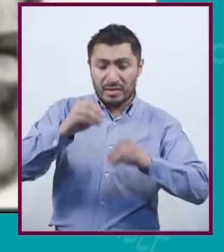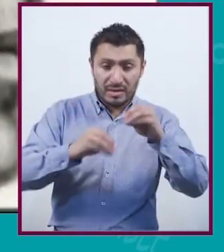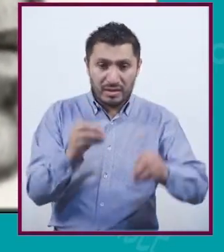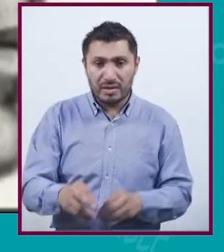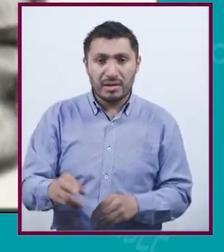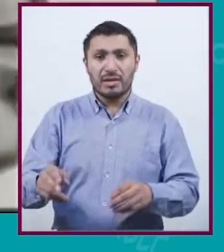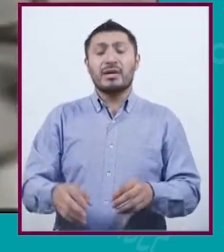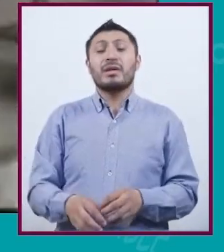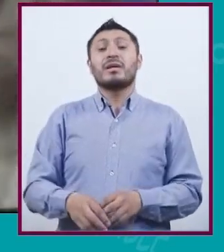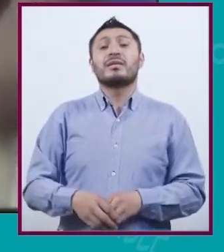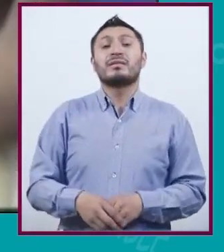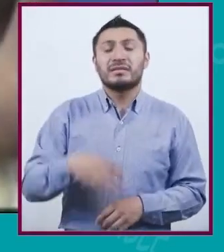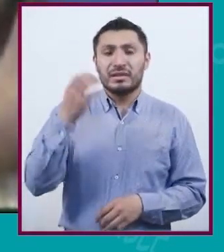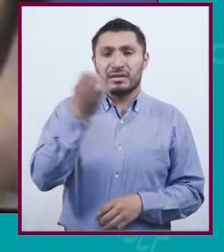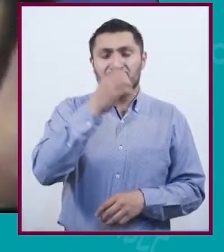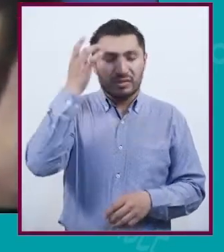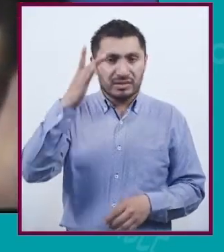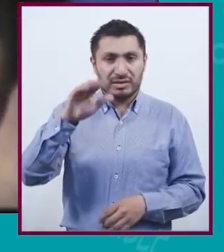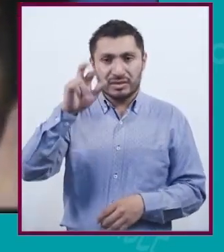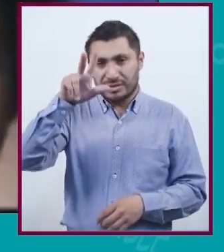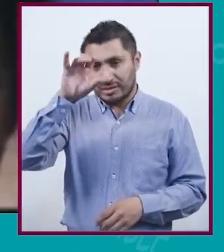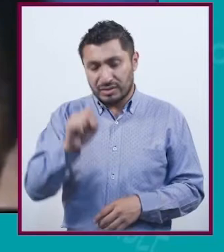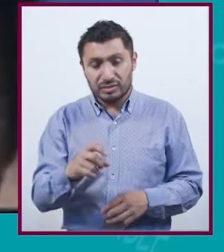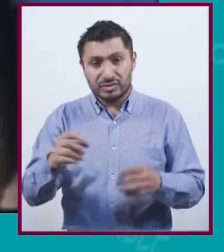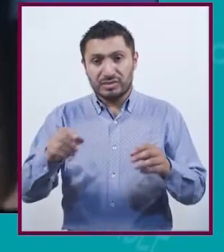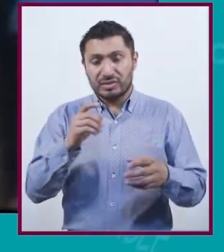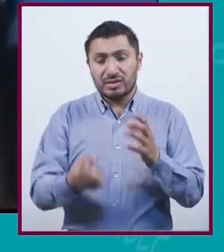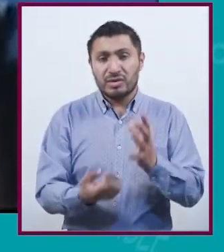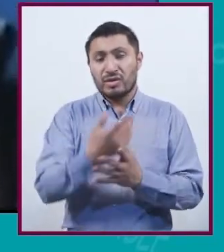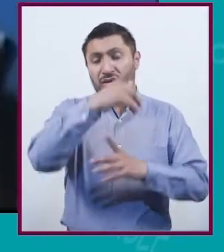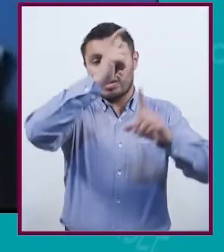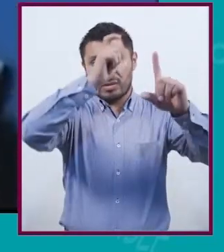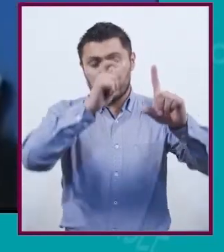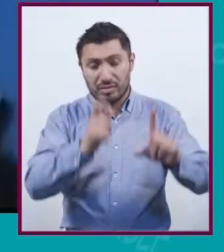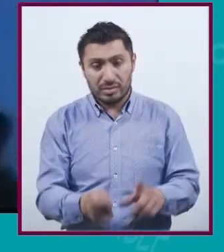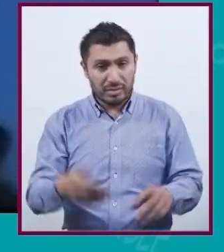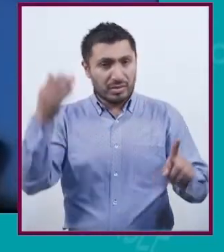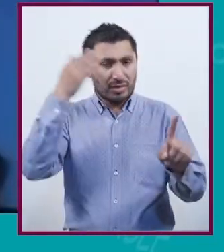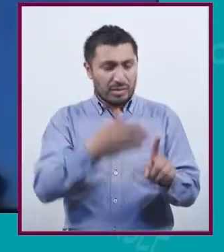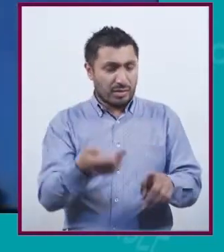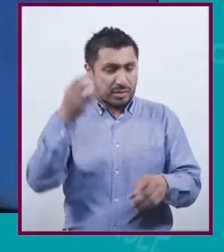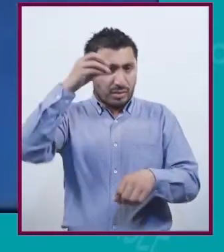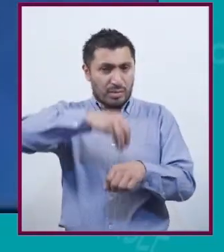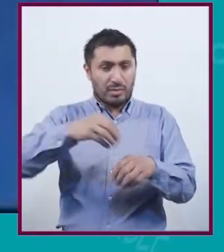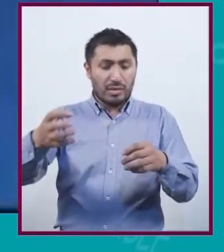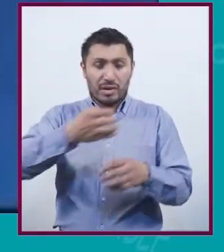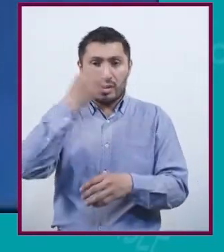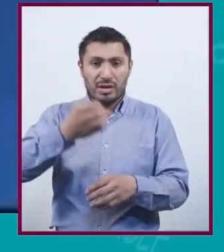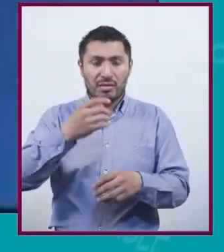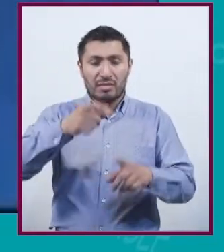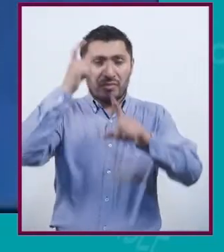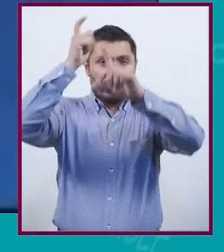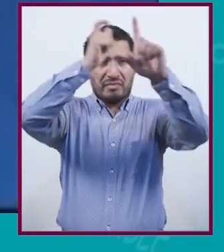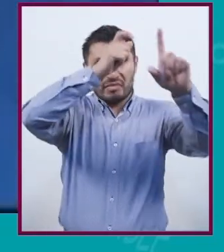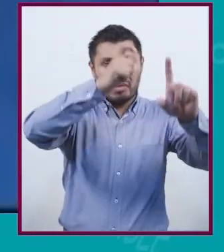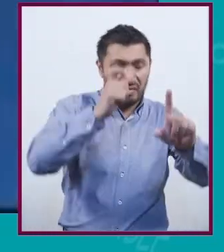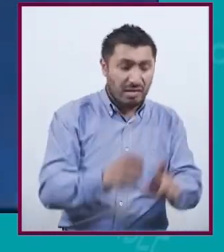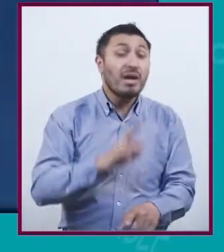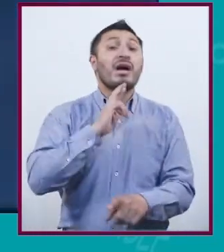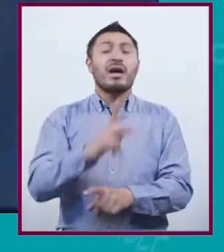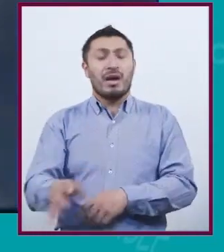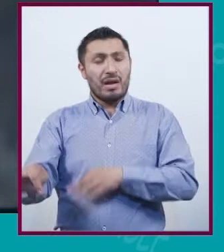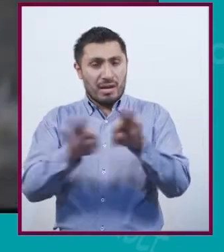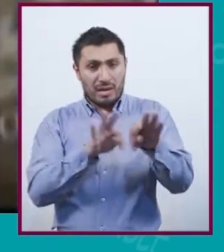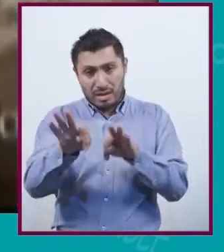nuestro territorio se fundó la Real Academia de San Carlos de las Nobles Artes de la Nueva España, con el objetivo de establecer